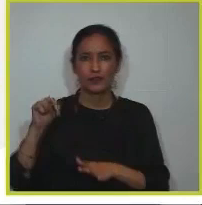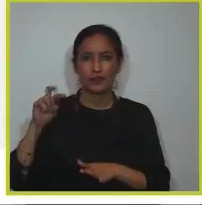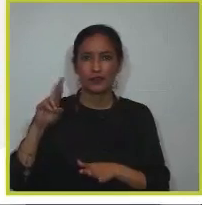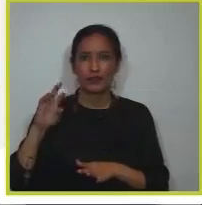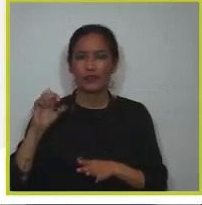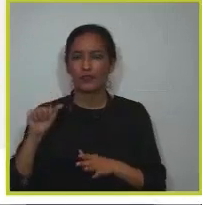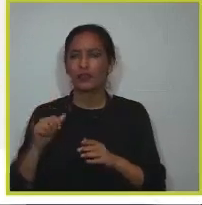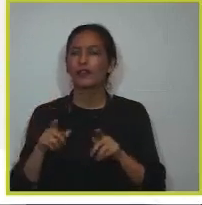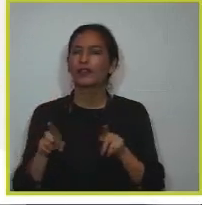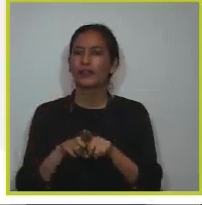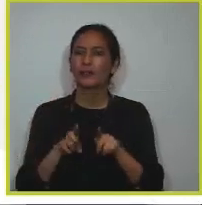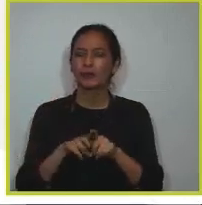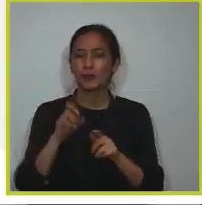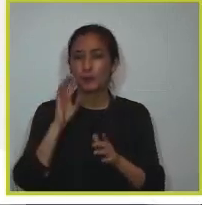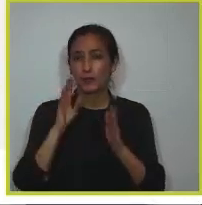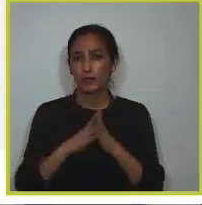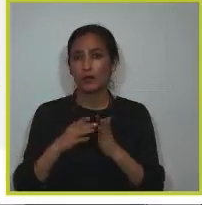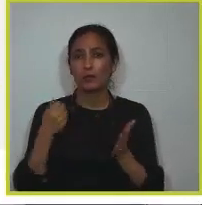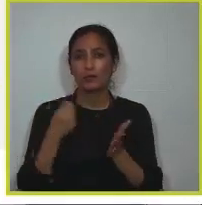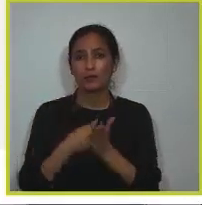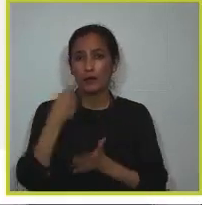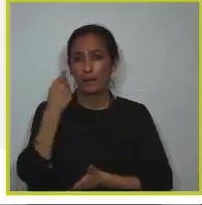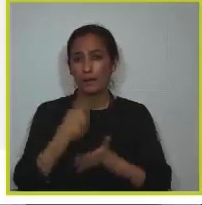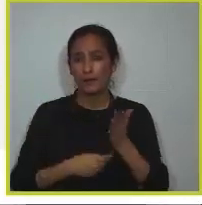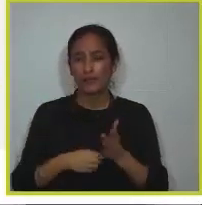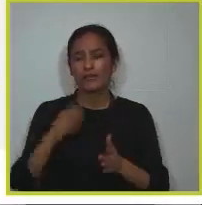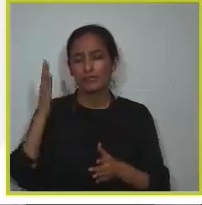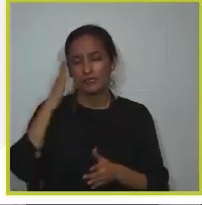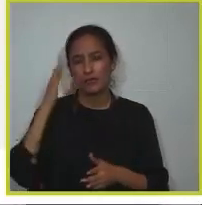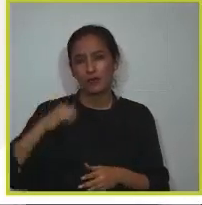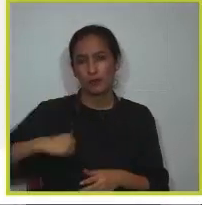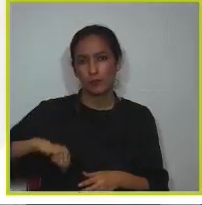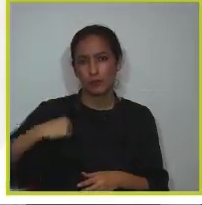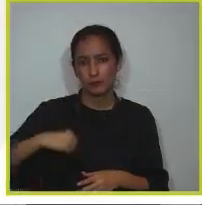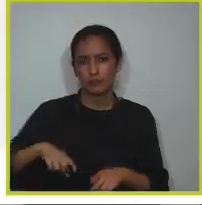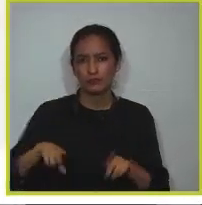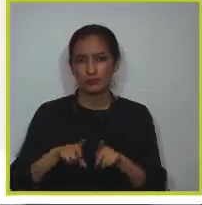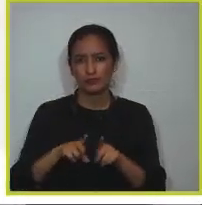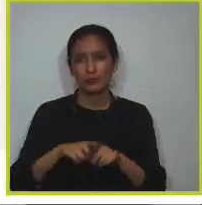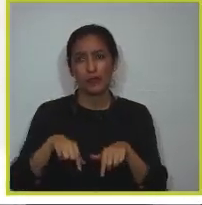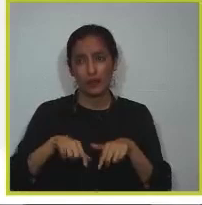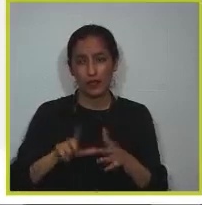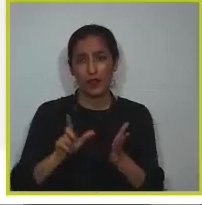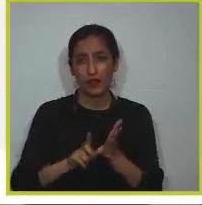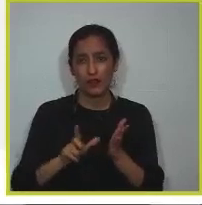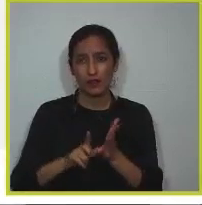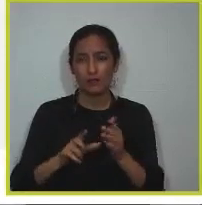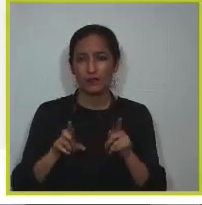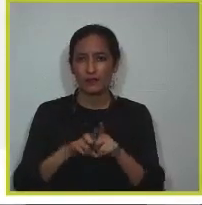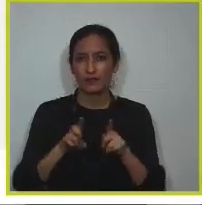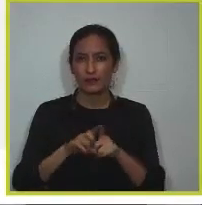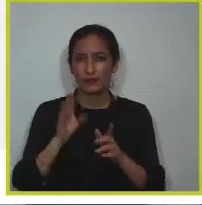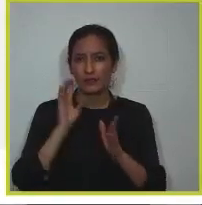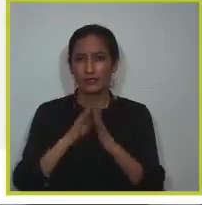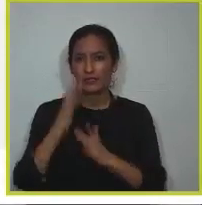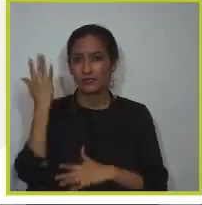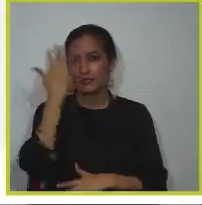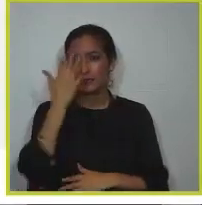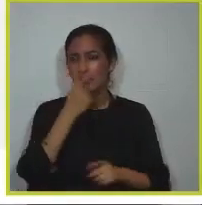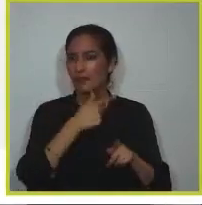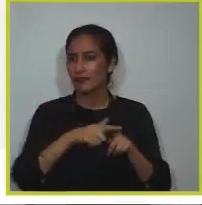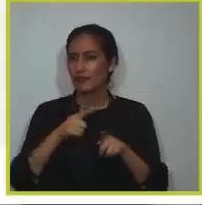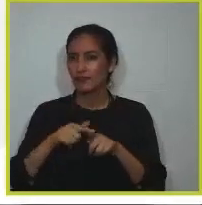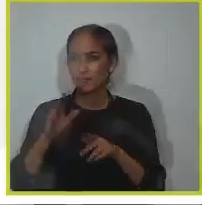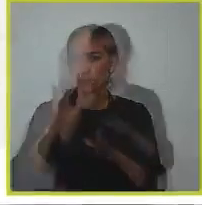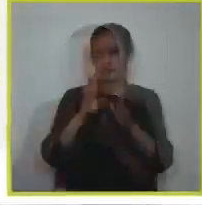cálculo de multas en realidad sabemos que las municipalidades incluso las de Lima las de por ejemplo San Martín etcétera